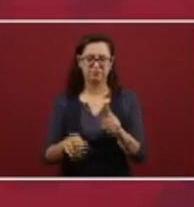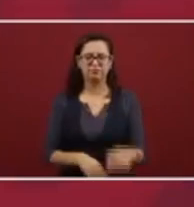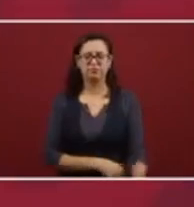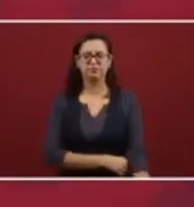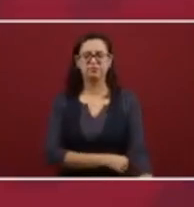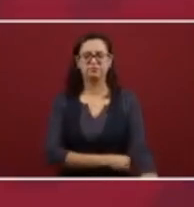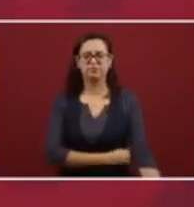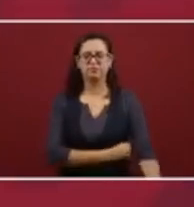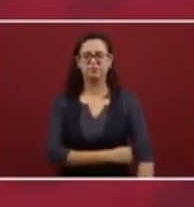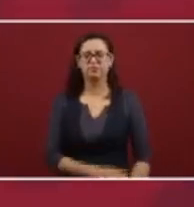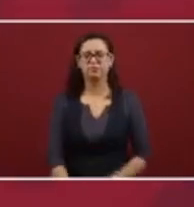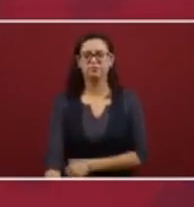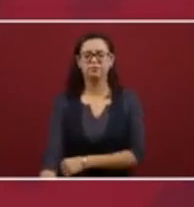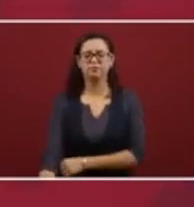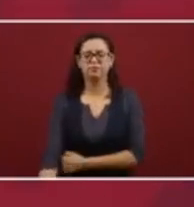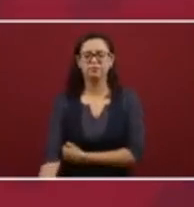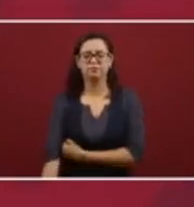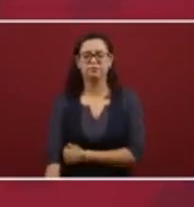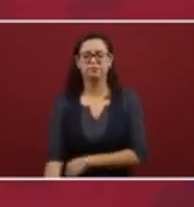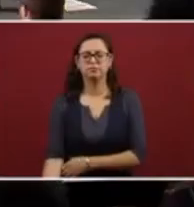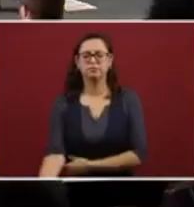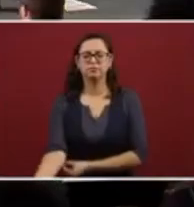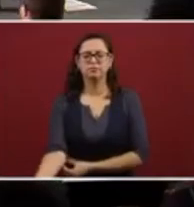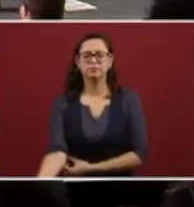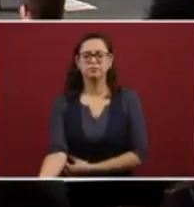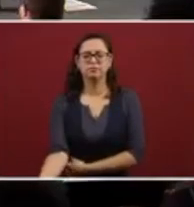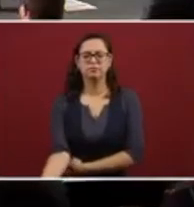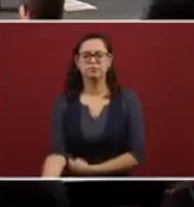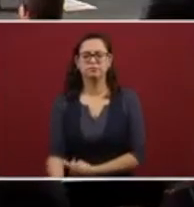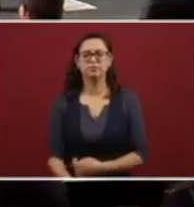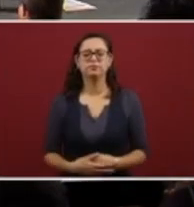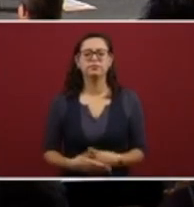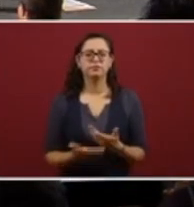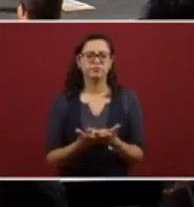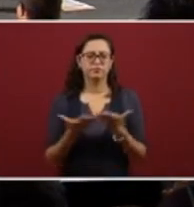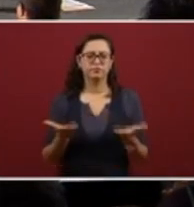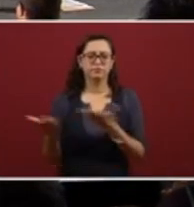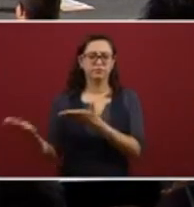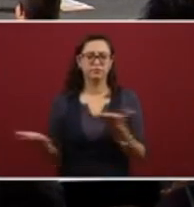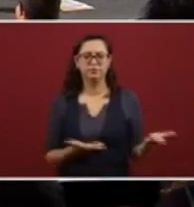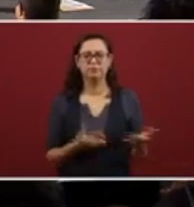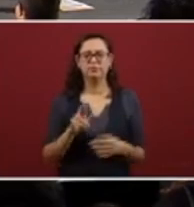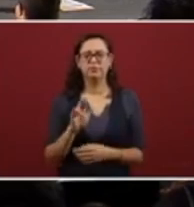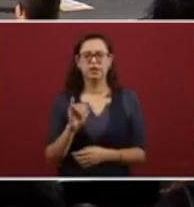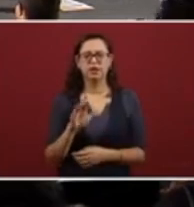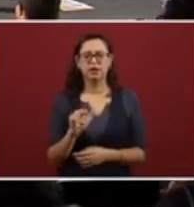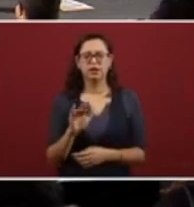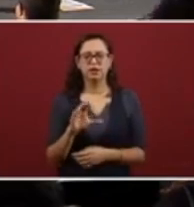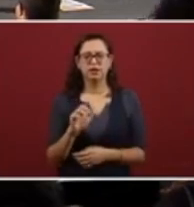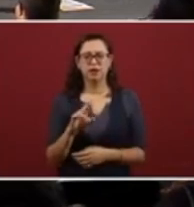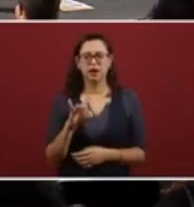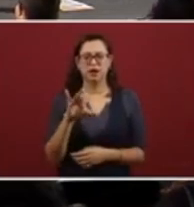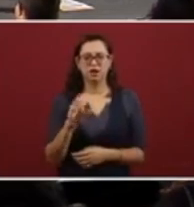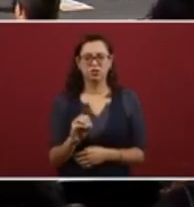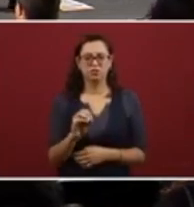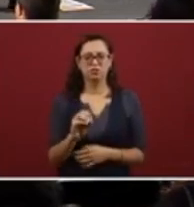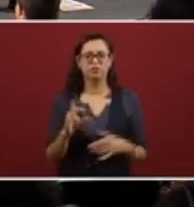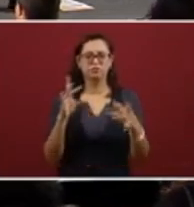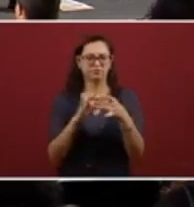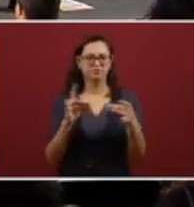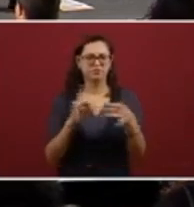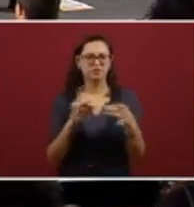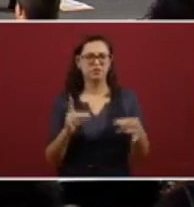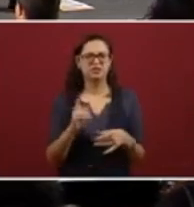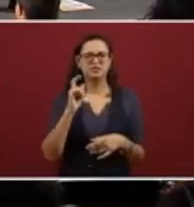parte, el presidente Andrés Manuel López Obrador, durante la conferencia desde el Palacio Nacional, insistió en la vía del diálogo para resolver